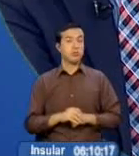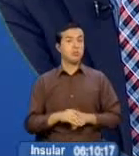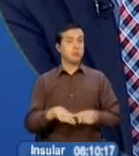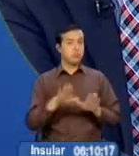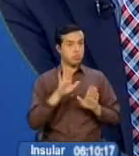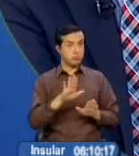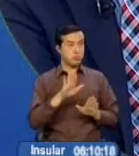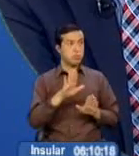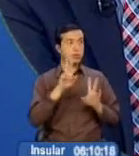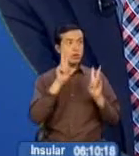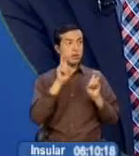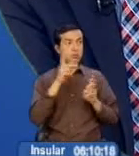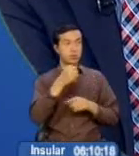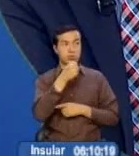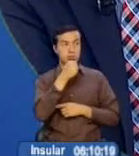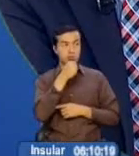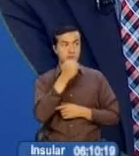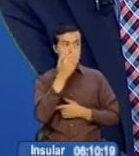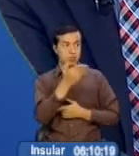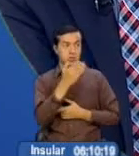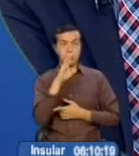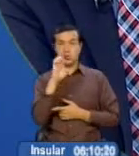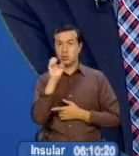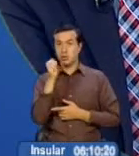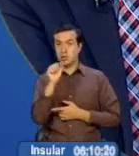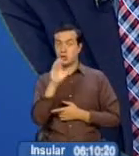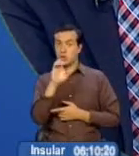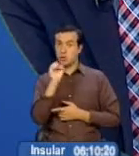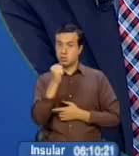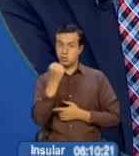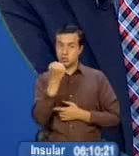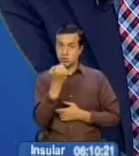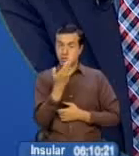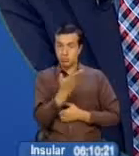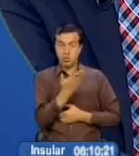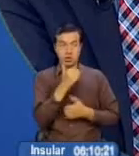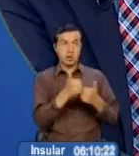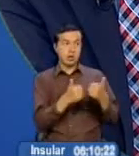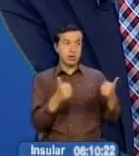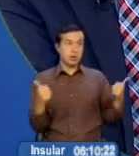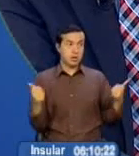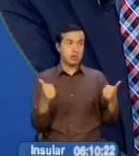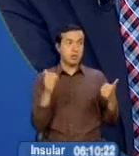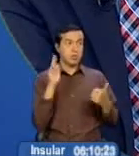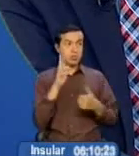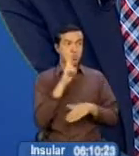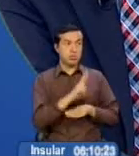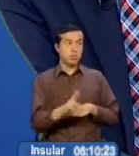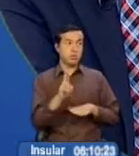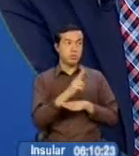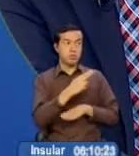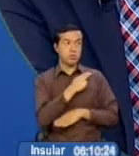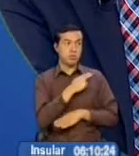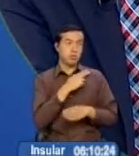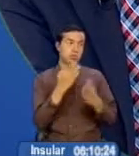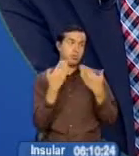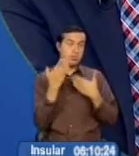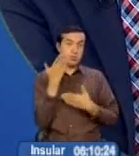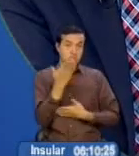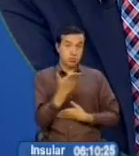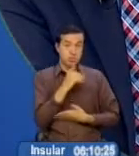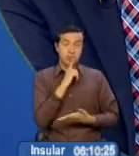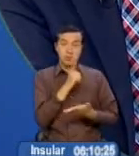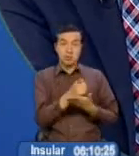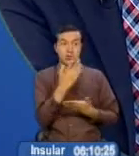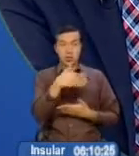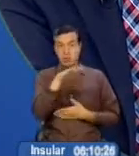Doctor Garicoa, pero el tema es que lo estoy entrevistando, sí, a usted, no al SEACES, y usted está de candidato a la rectoría de la Universidad de Guayaquil, y usted seguramente